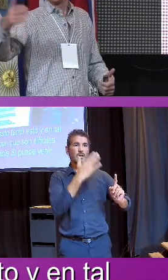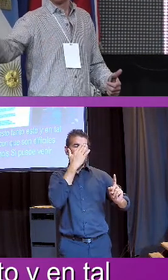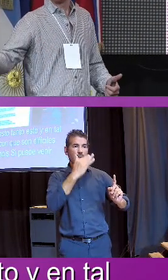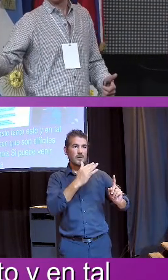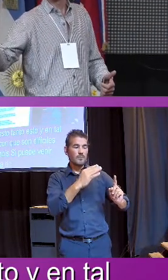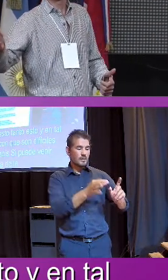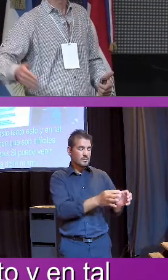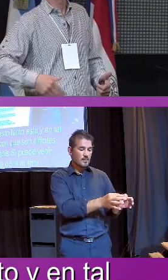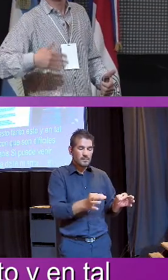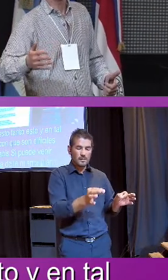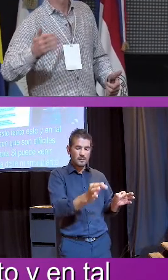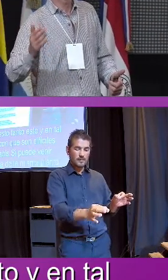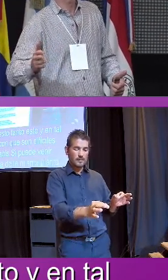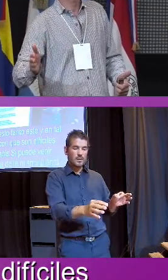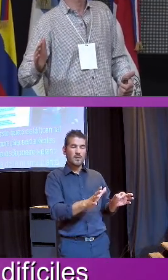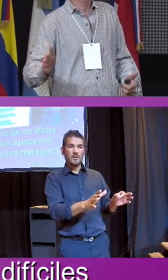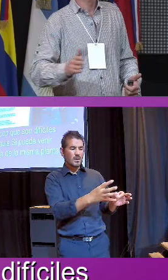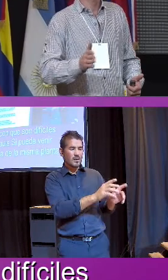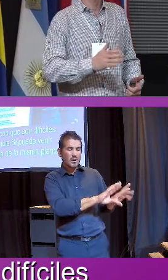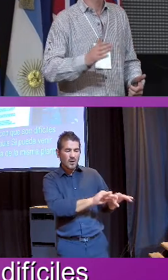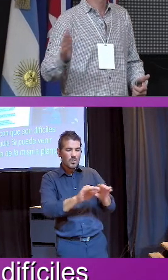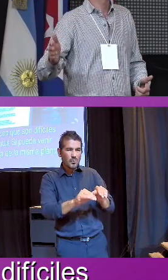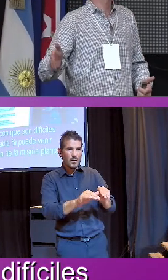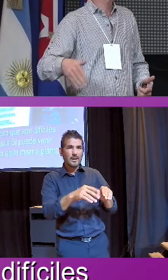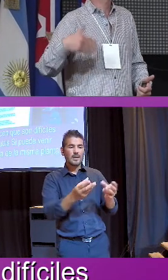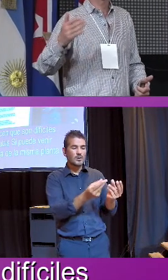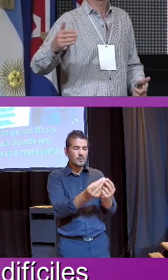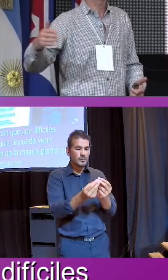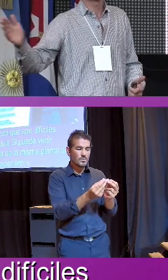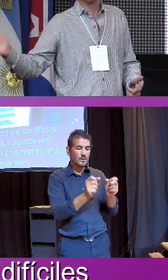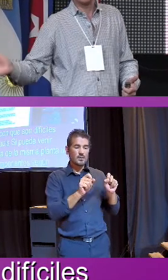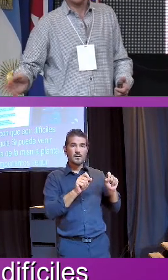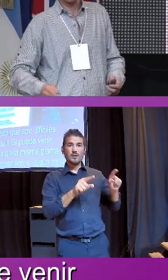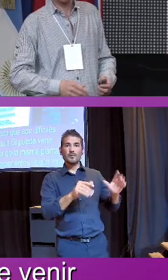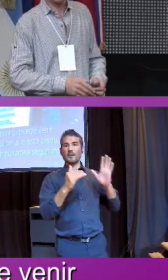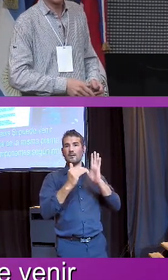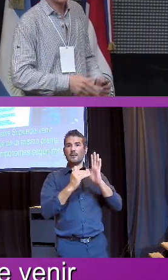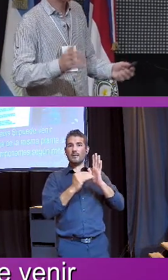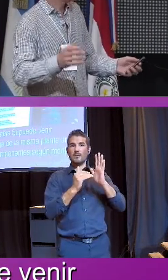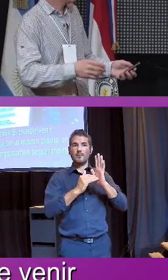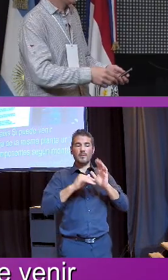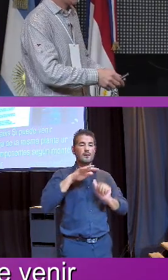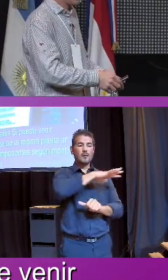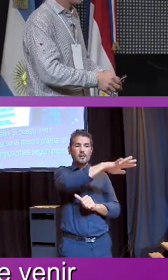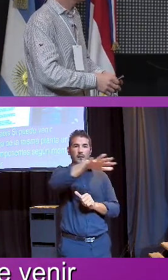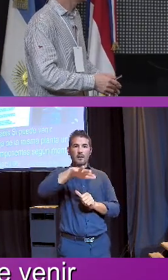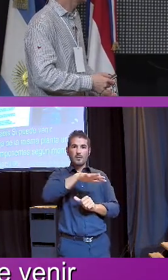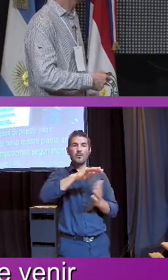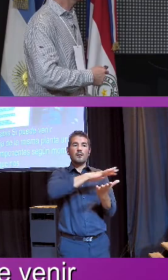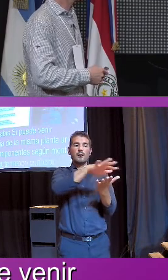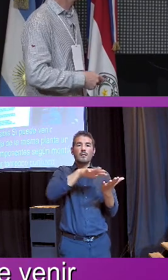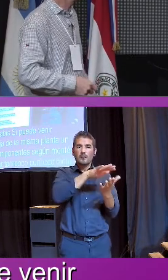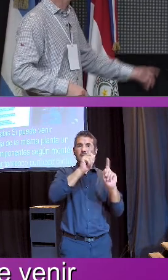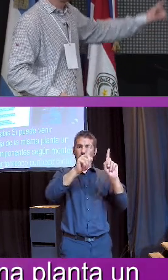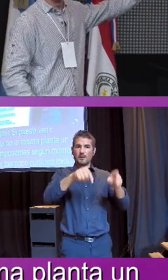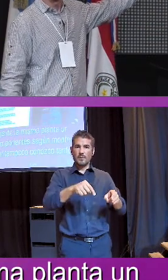hija de la misma planta, un clon, etcétera, igual cambian los componentes según un montón de variables que no voy a hablar ahora, que tampoco conozco tanto, que no